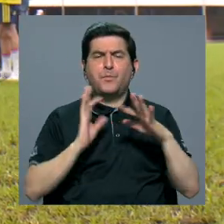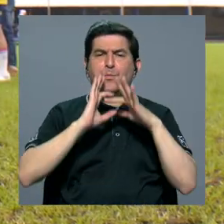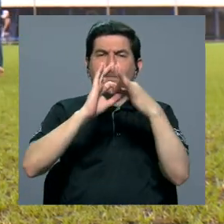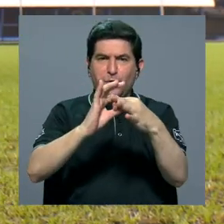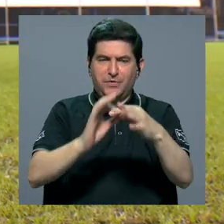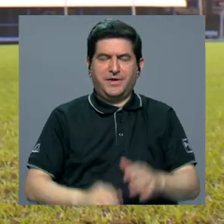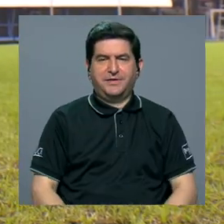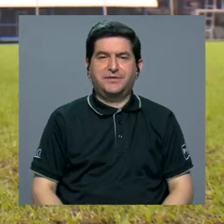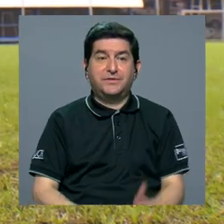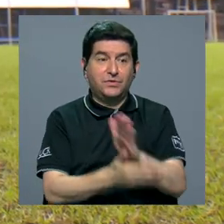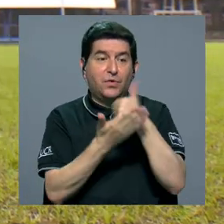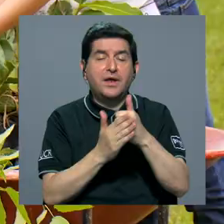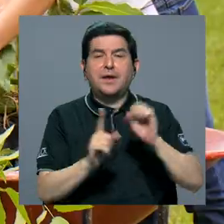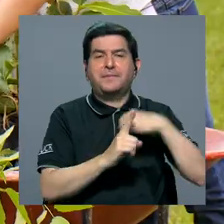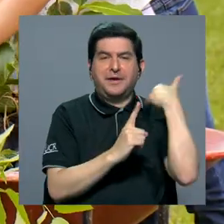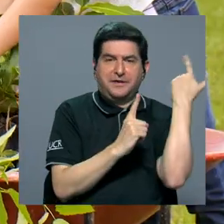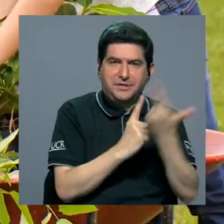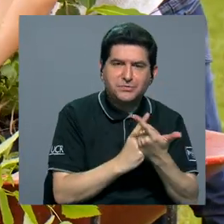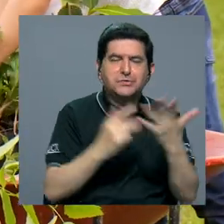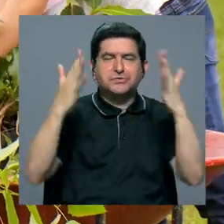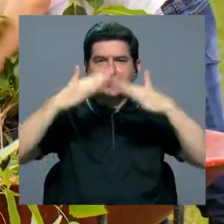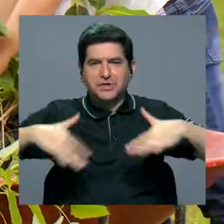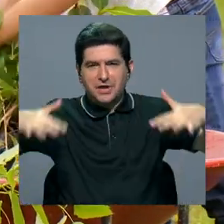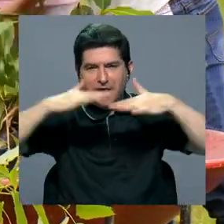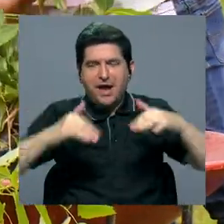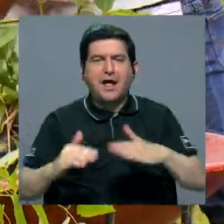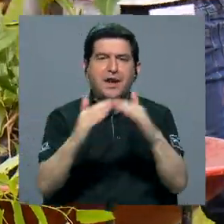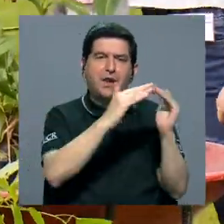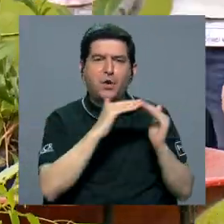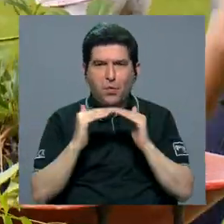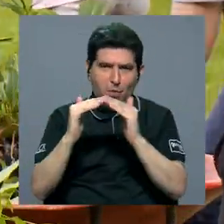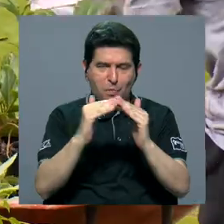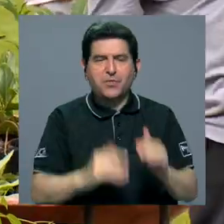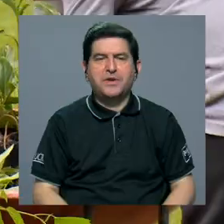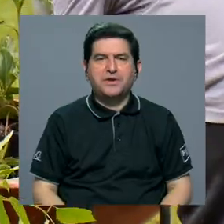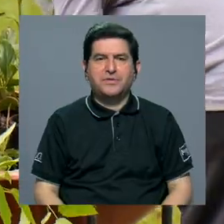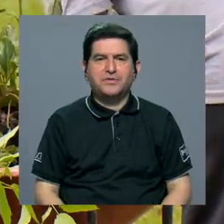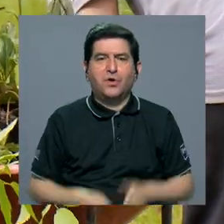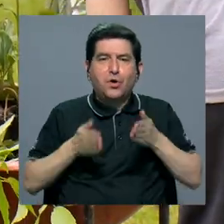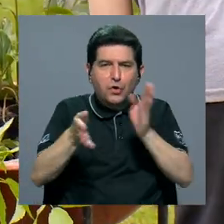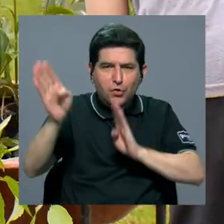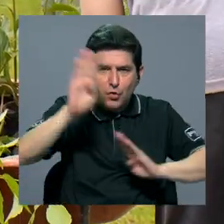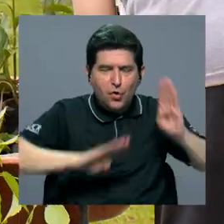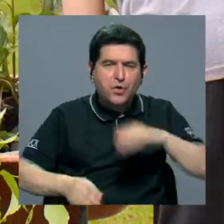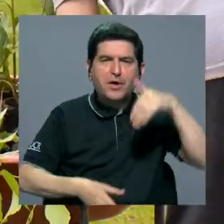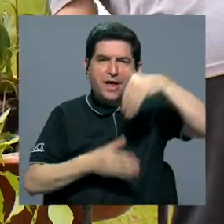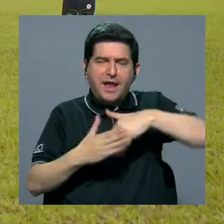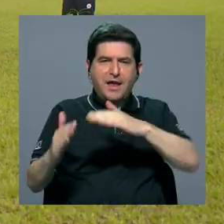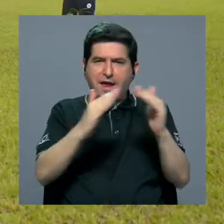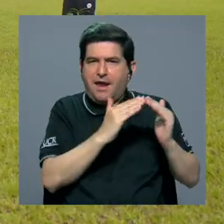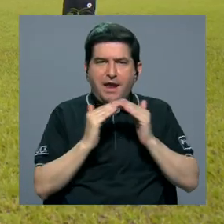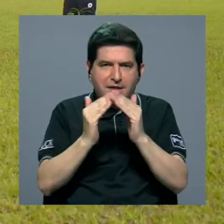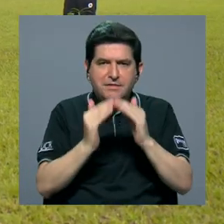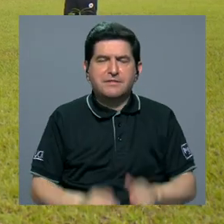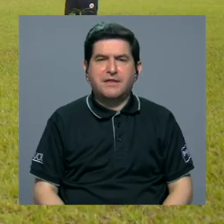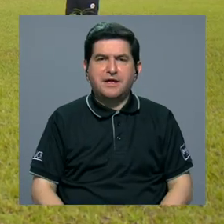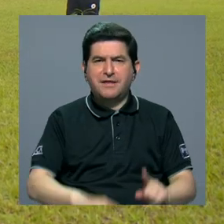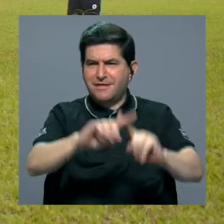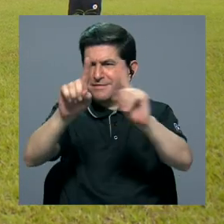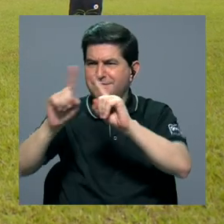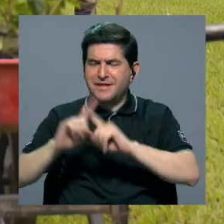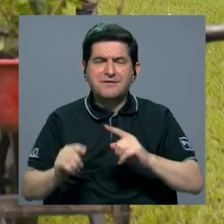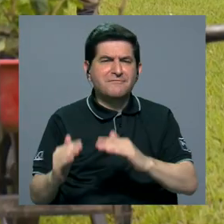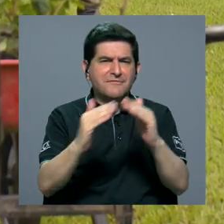conjunto, en la parte social, en la parte ambiental, con las comunidades. Los corredores biológicos interurbanos reúnen a